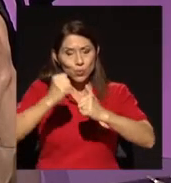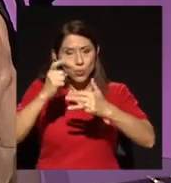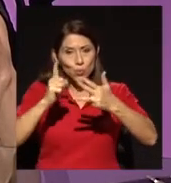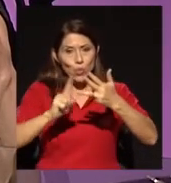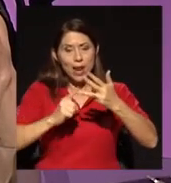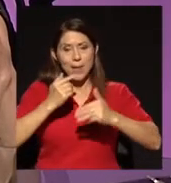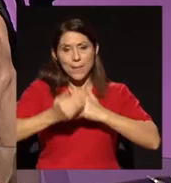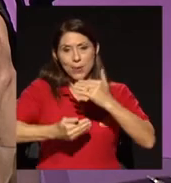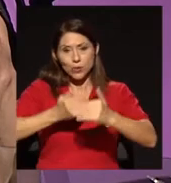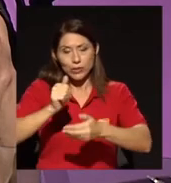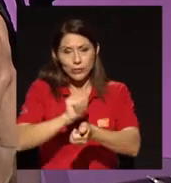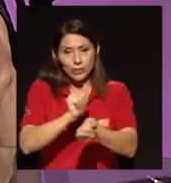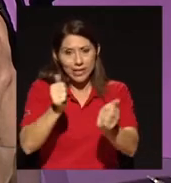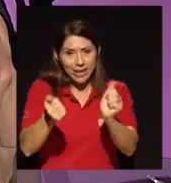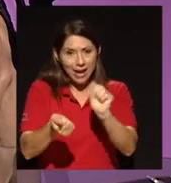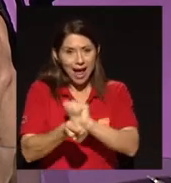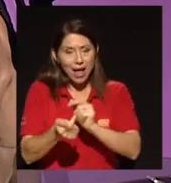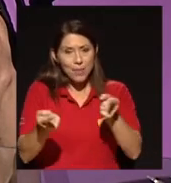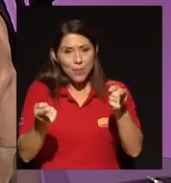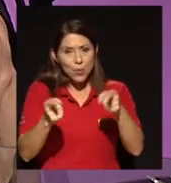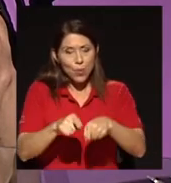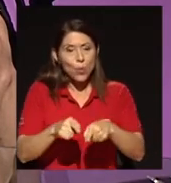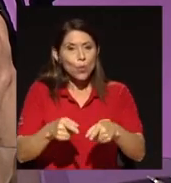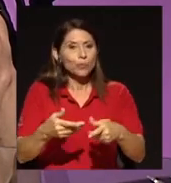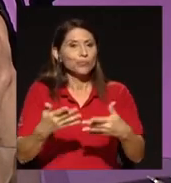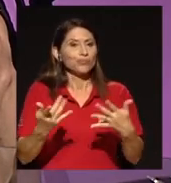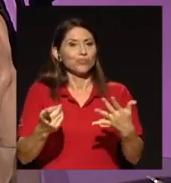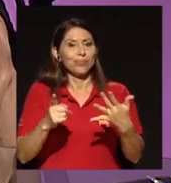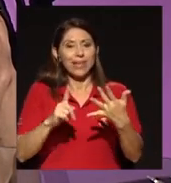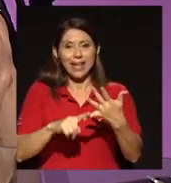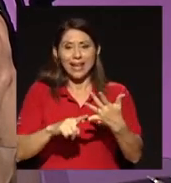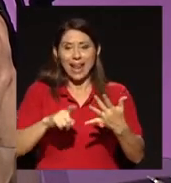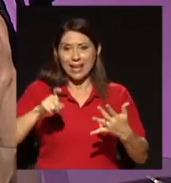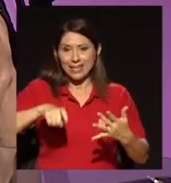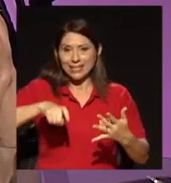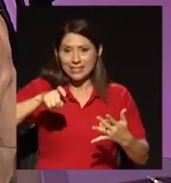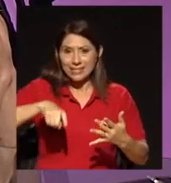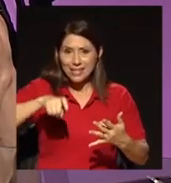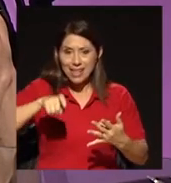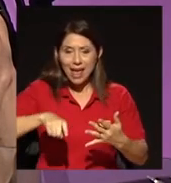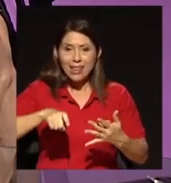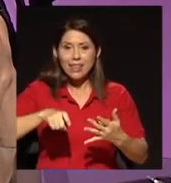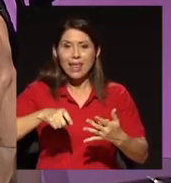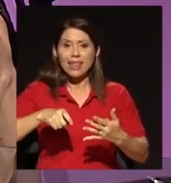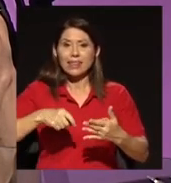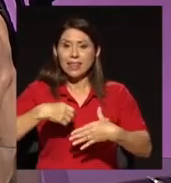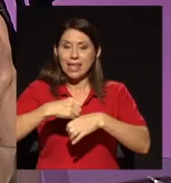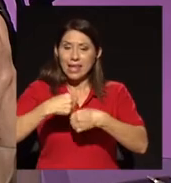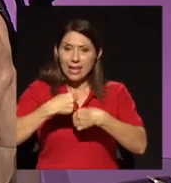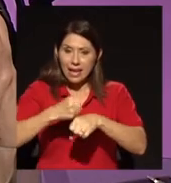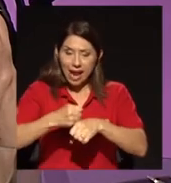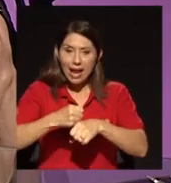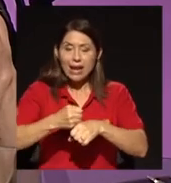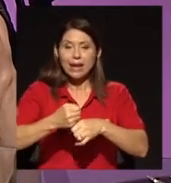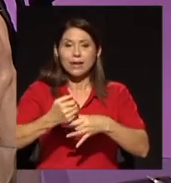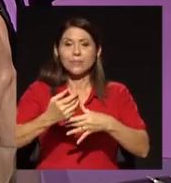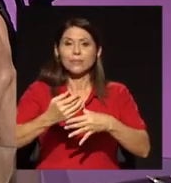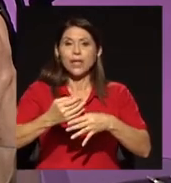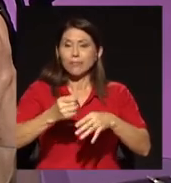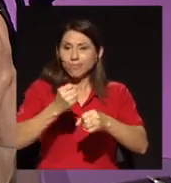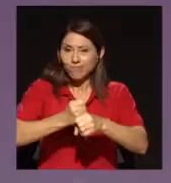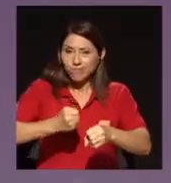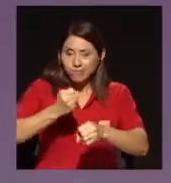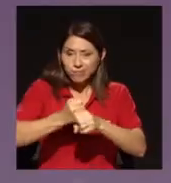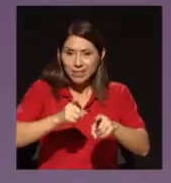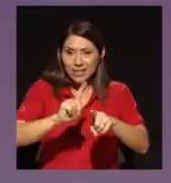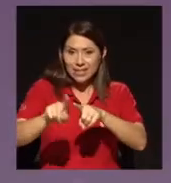están generando. De la necesidad de generar pautas también diversas